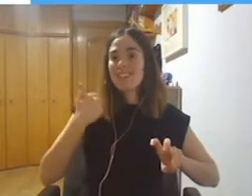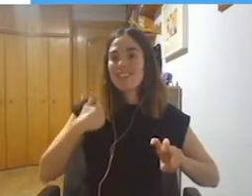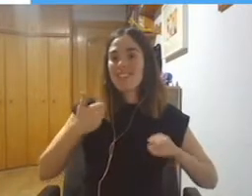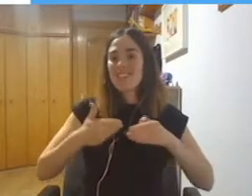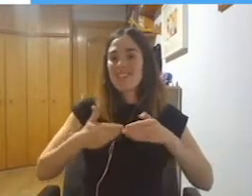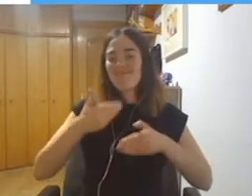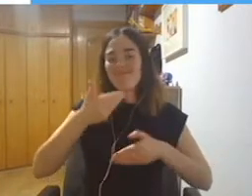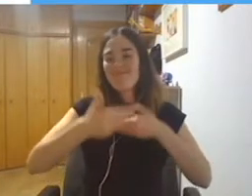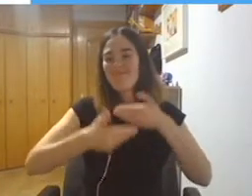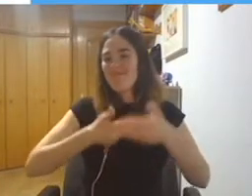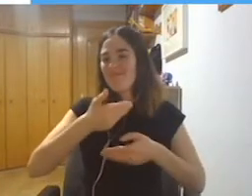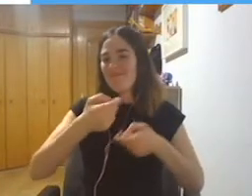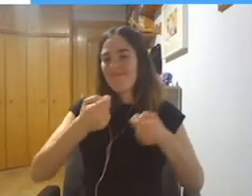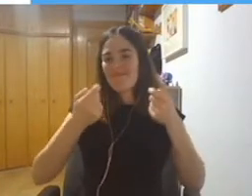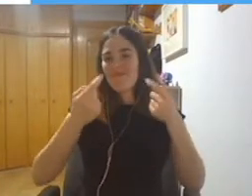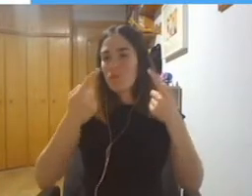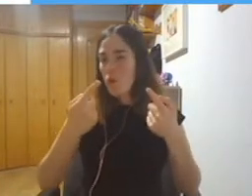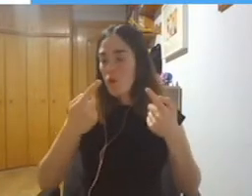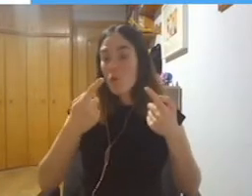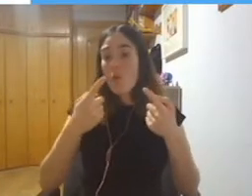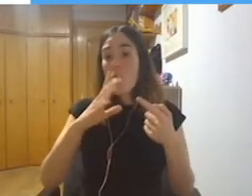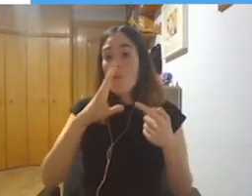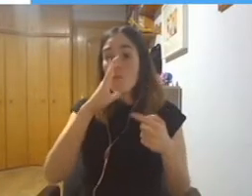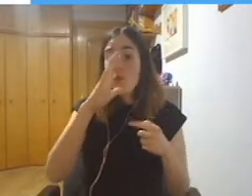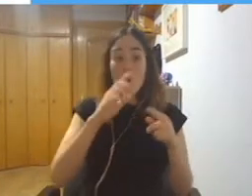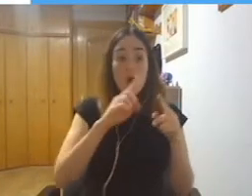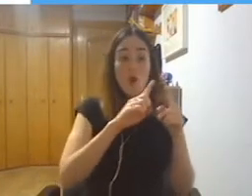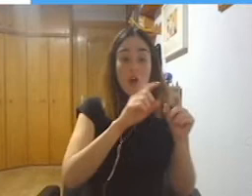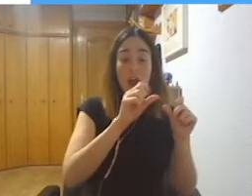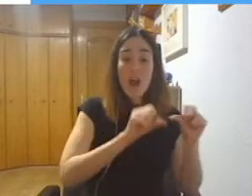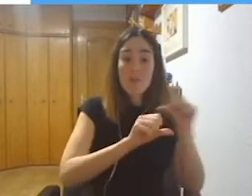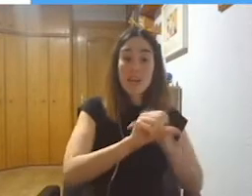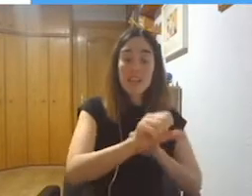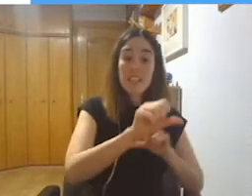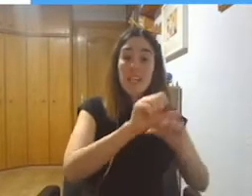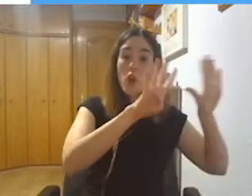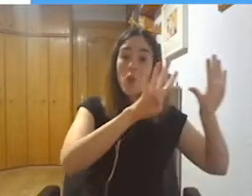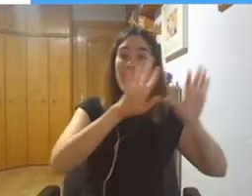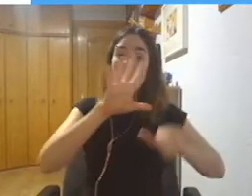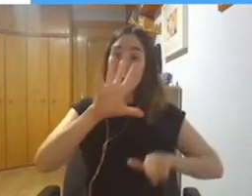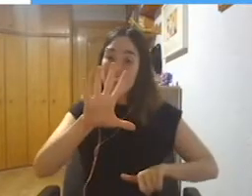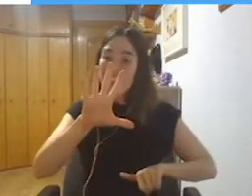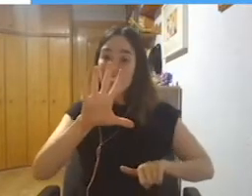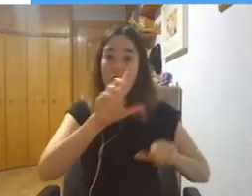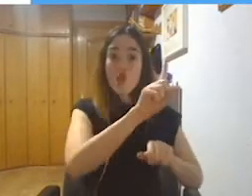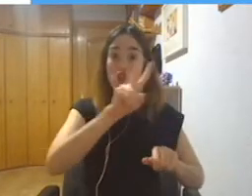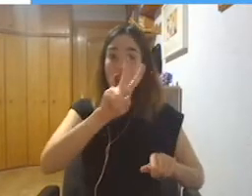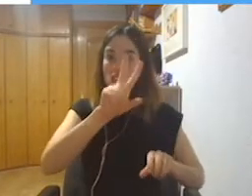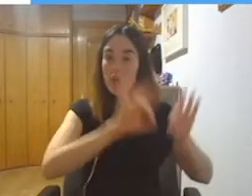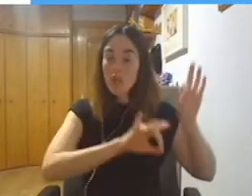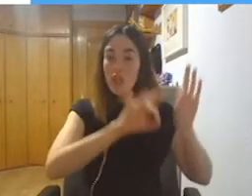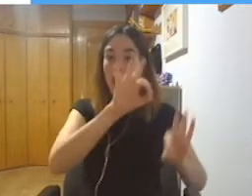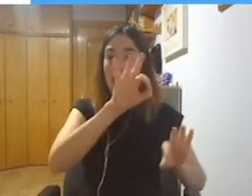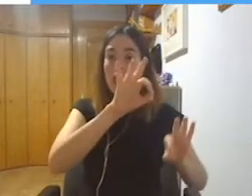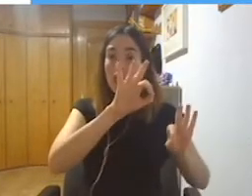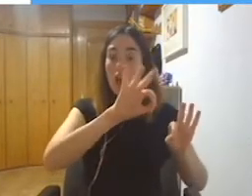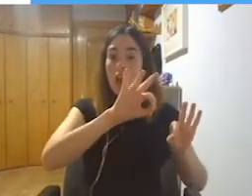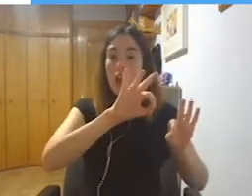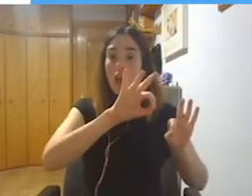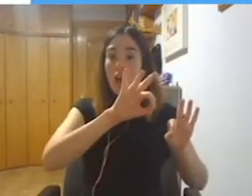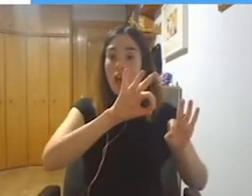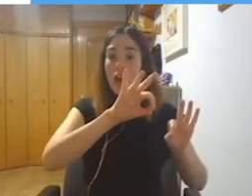tampoco avanzó mucho, y es que se pasó desde el 95, desde la conferencia de Pekín, de un 12%